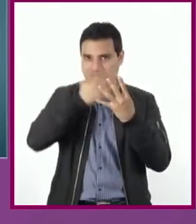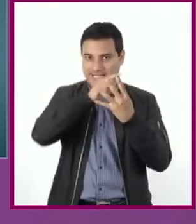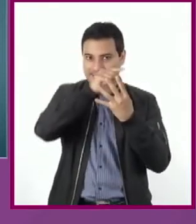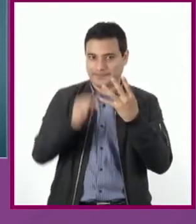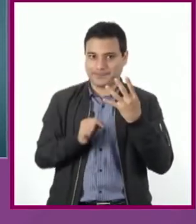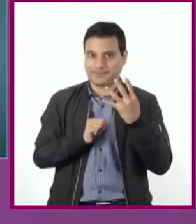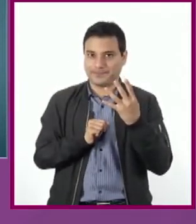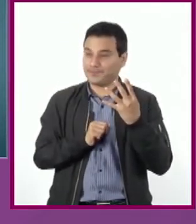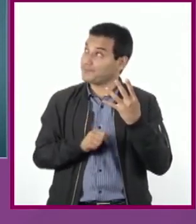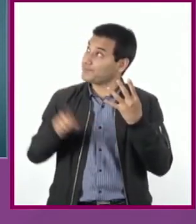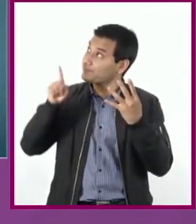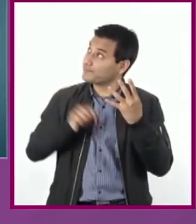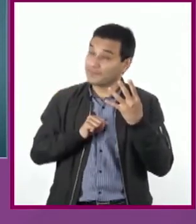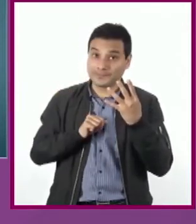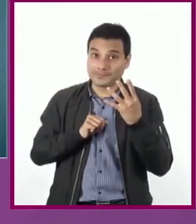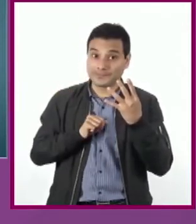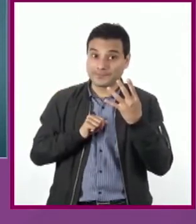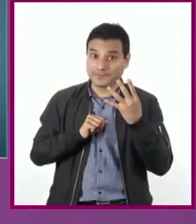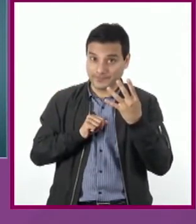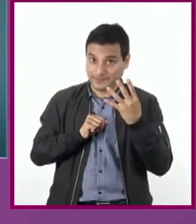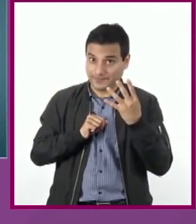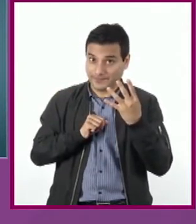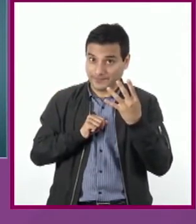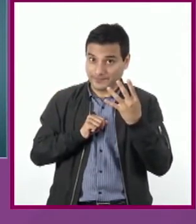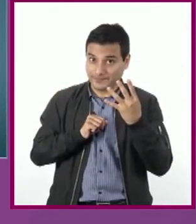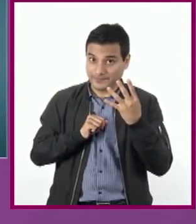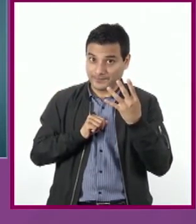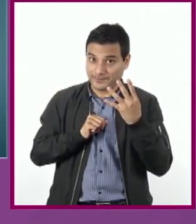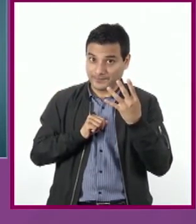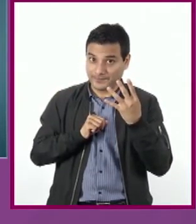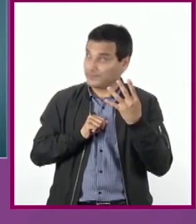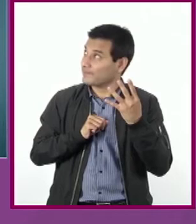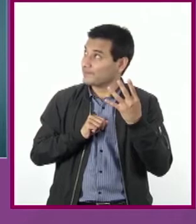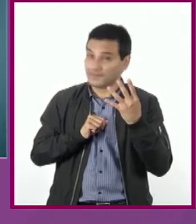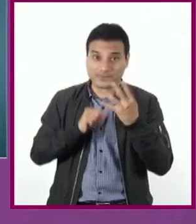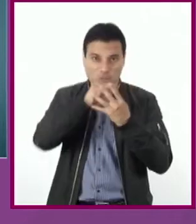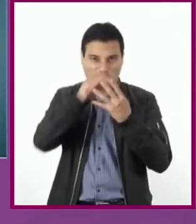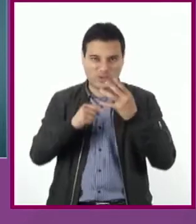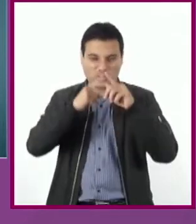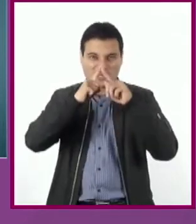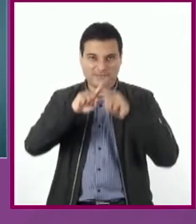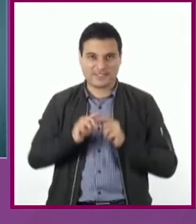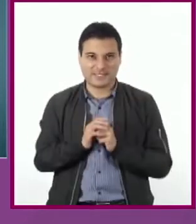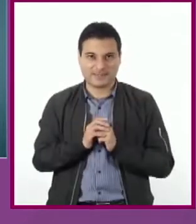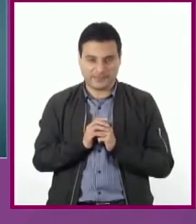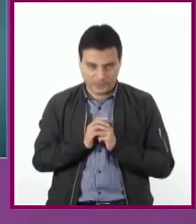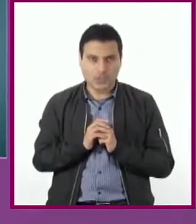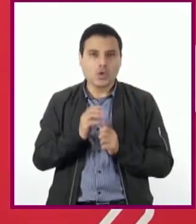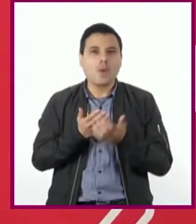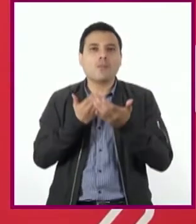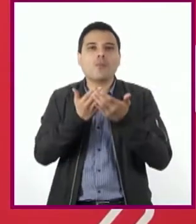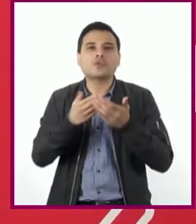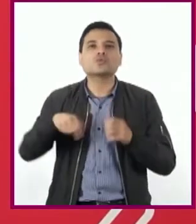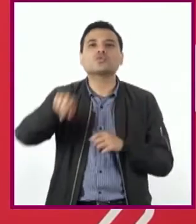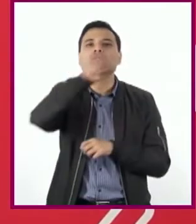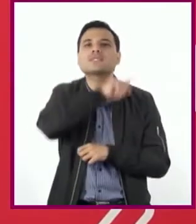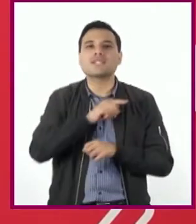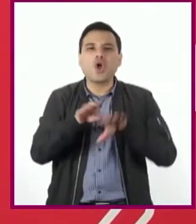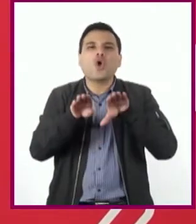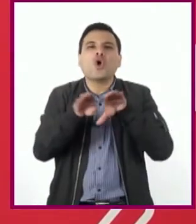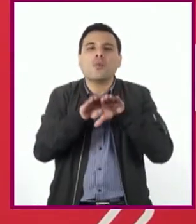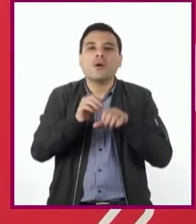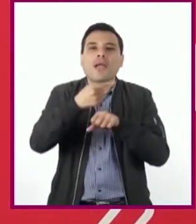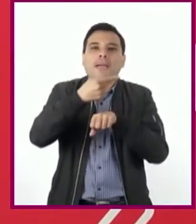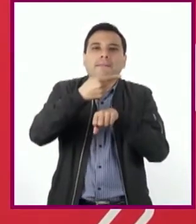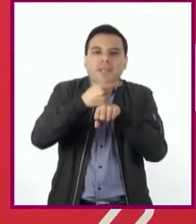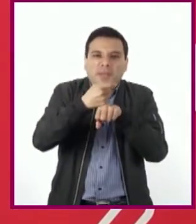fotografía de Daniela Edburg y pinturas de Henri Rousseau, Paul Gauguin y Winslow Homer. Les proponemos que los ordenen como ustedes quieran y